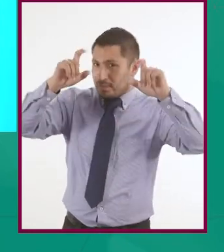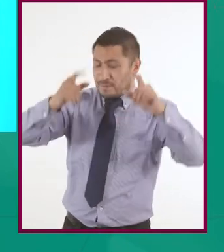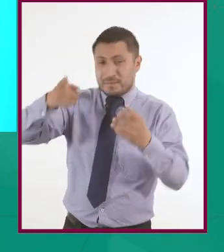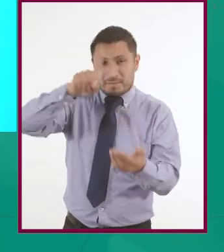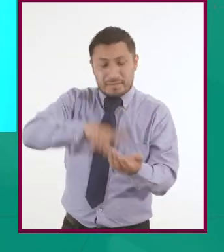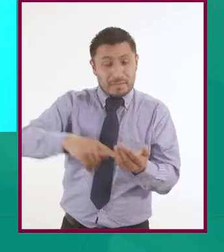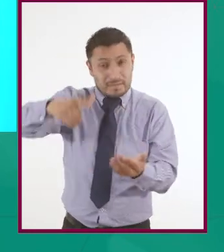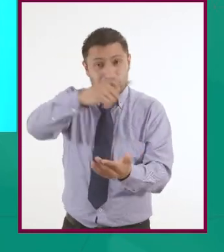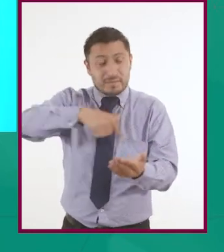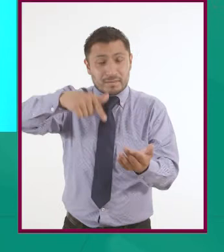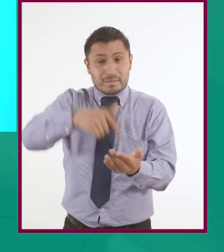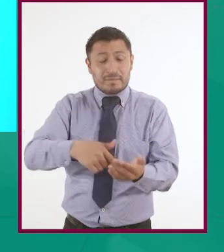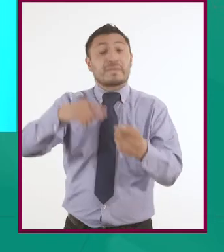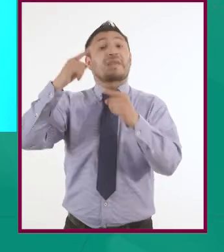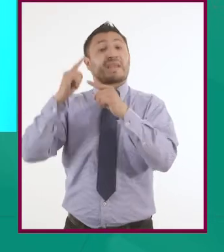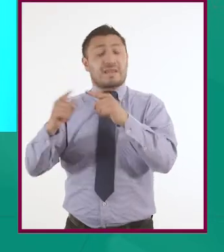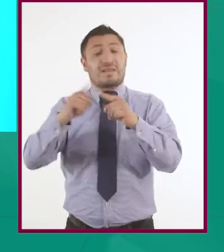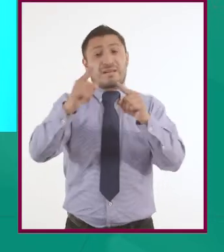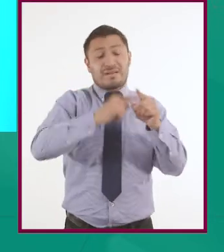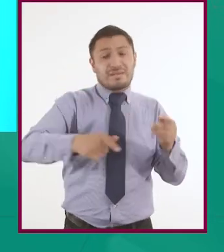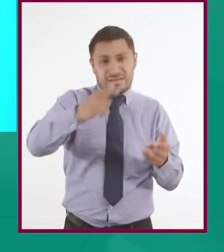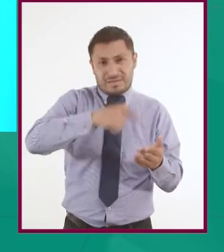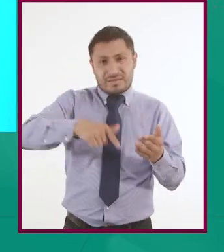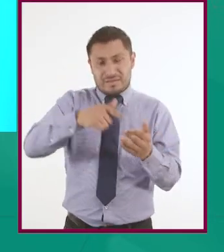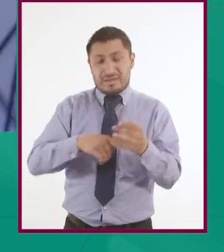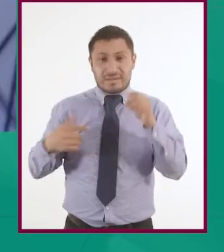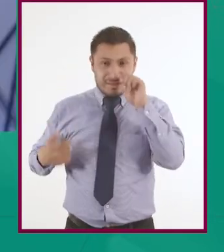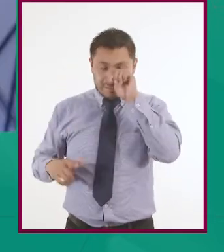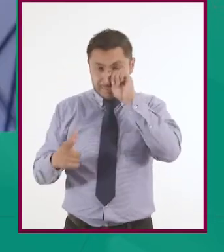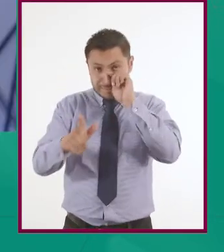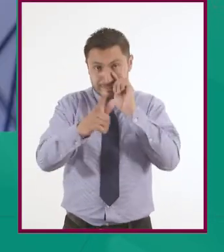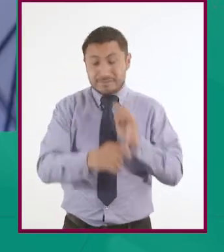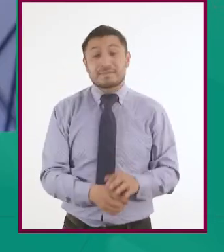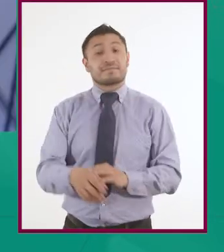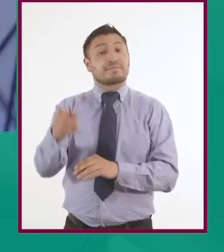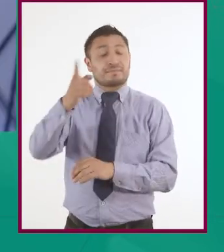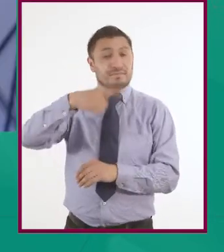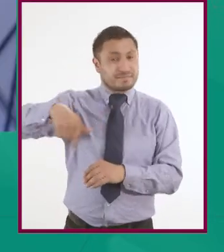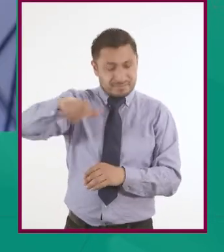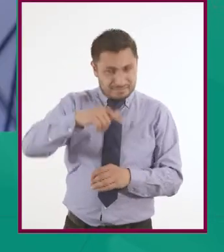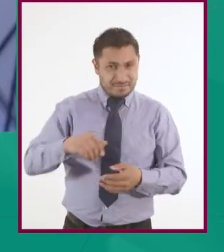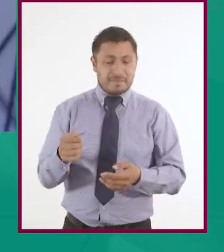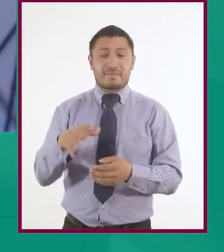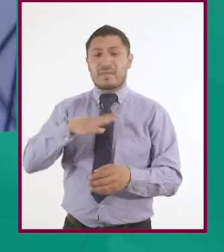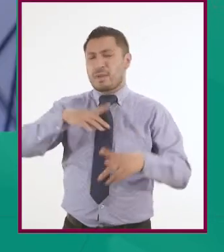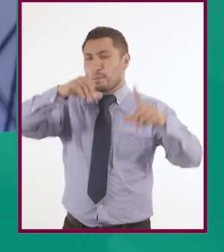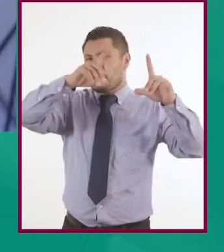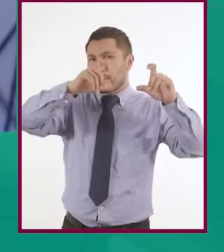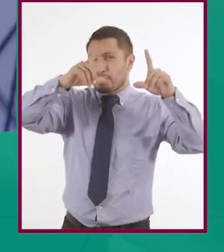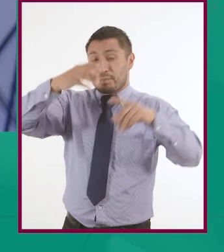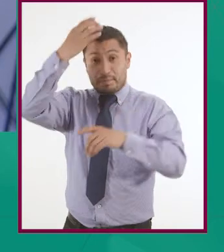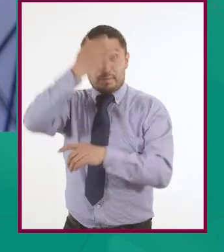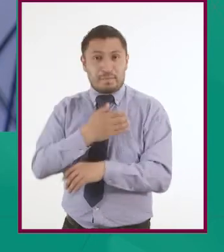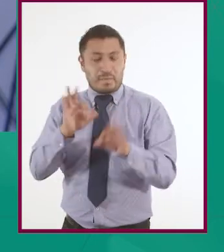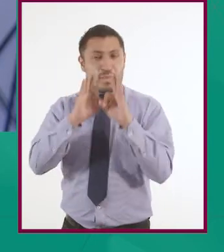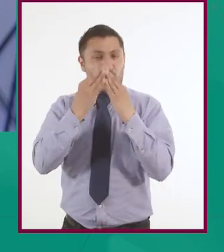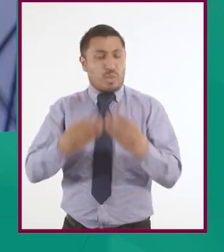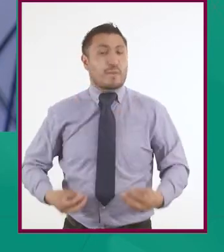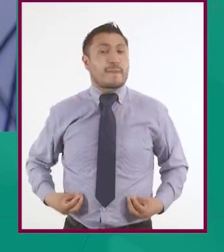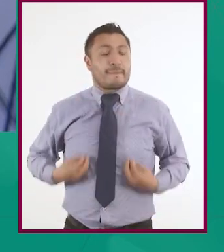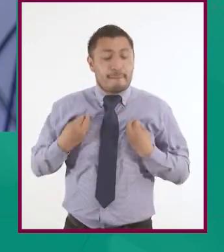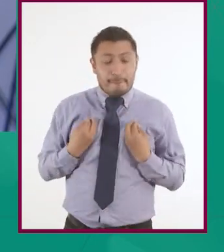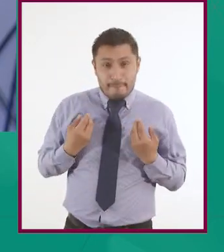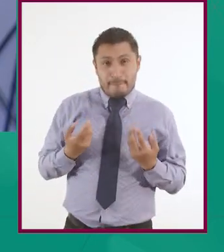estudio y en otros lugares de Jaral del Progreso, Guanajuato. En ellos capturó sus rostros y estilos de vida